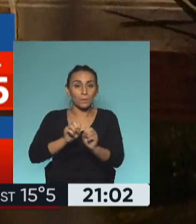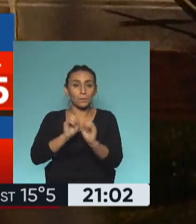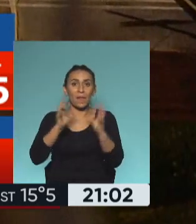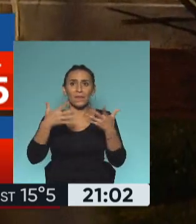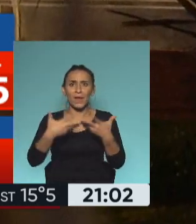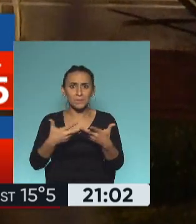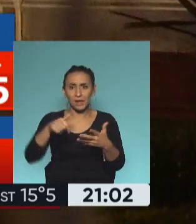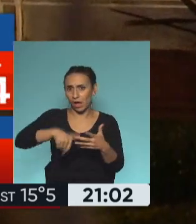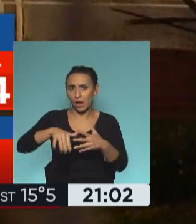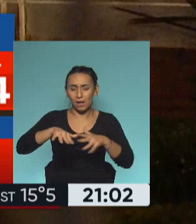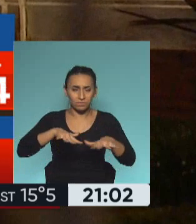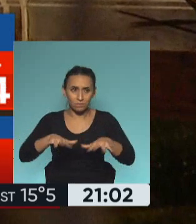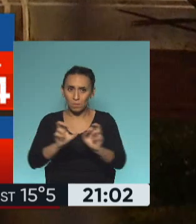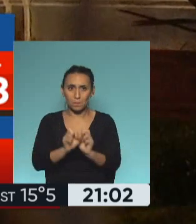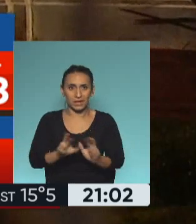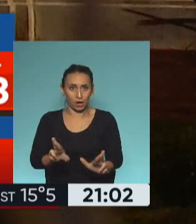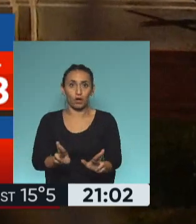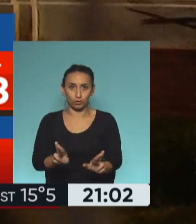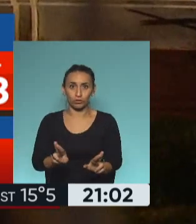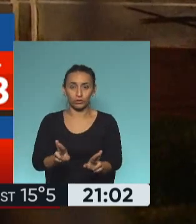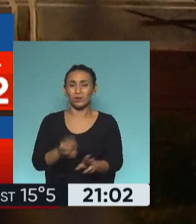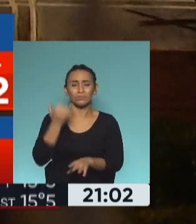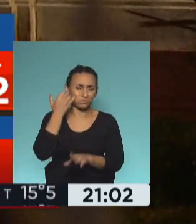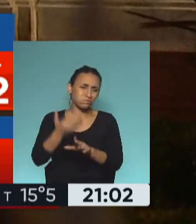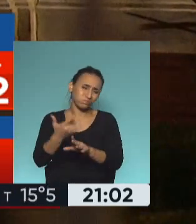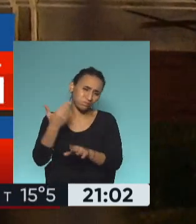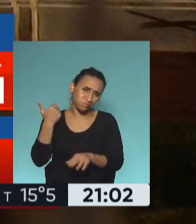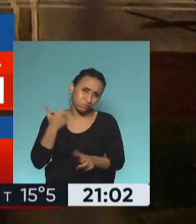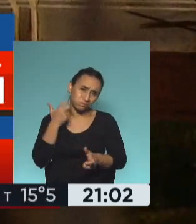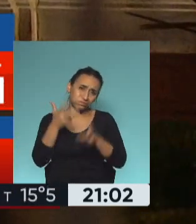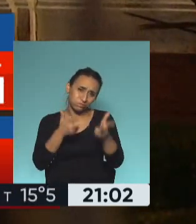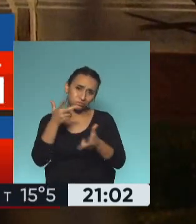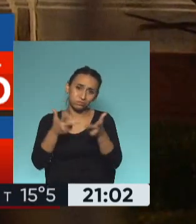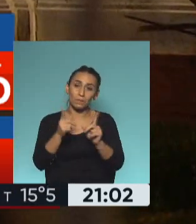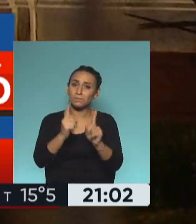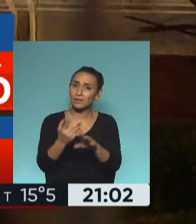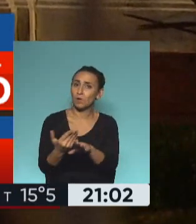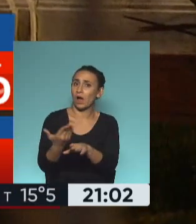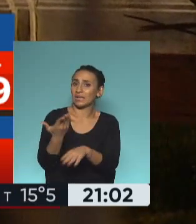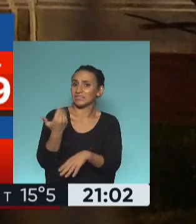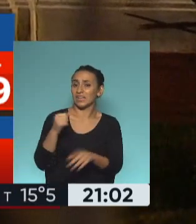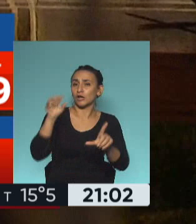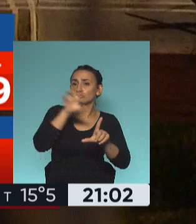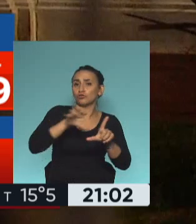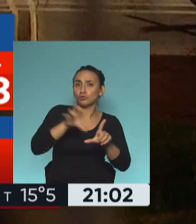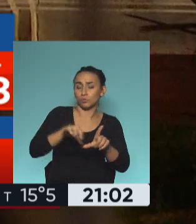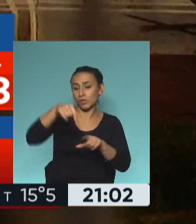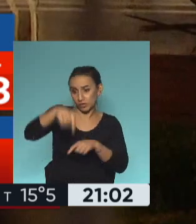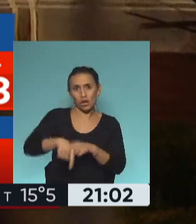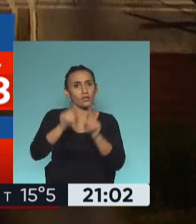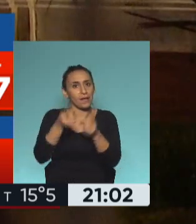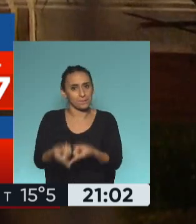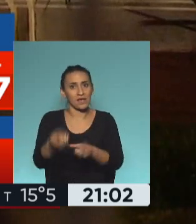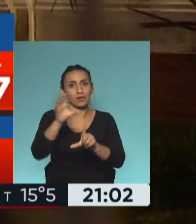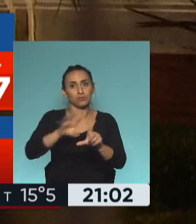pandemia, lo conversado, lo dialogado en el Zoom de ayer y en el de hoy, con todos los gobernadores